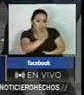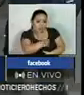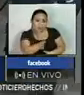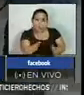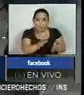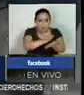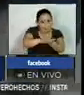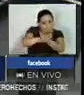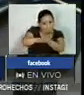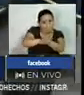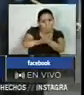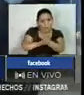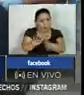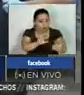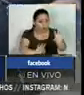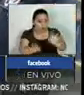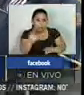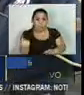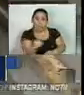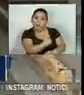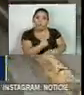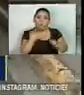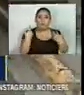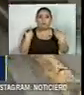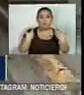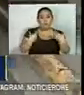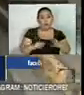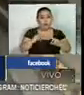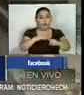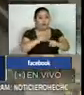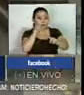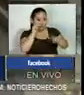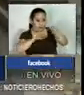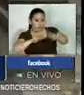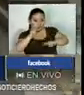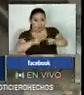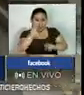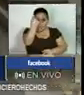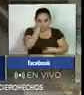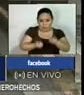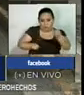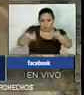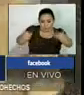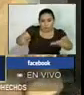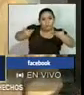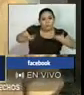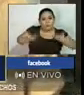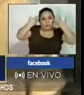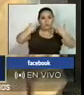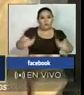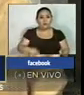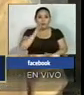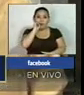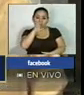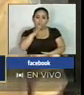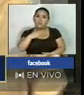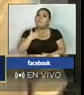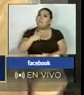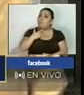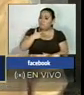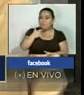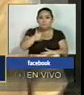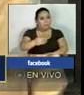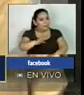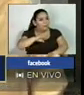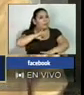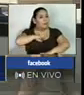desinfectadas y algunos hasta equiparon de manera especial a los choferes, quienes dicen sentirse satisfechos